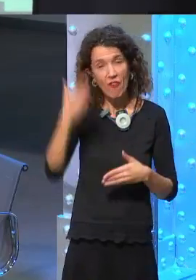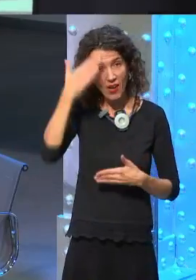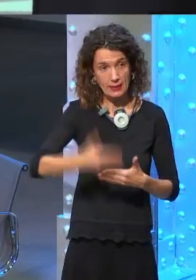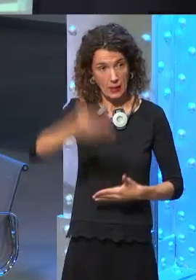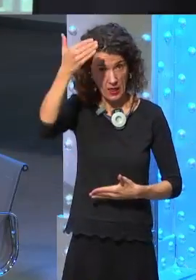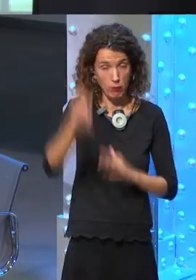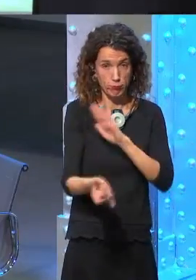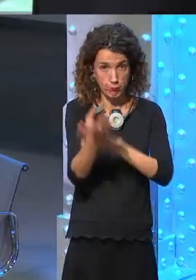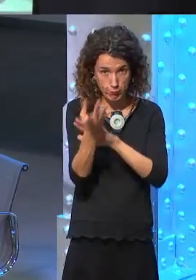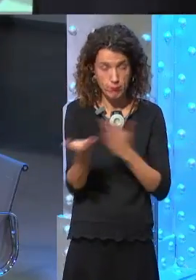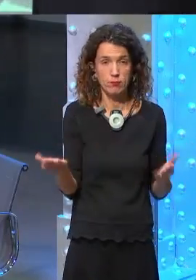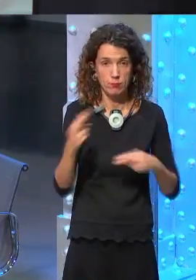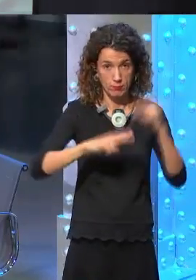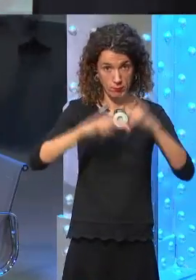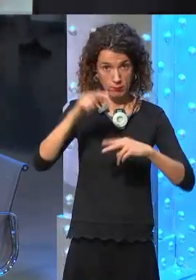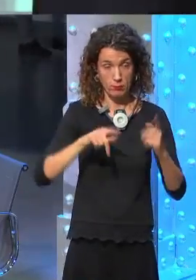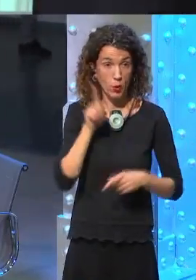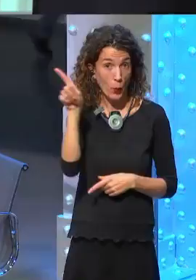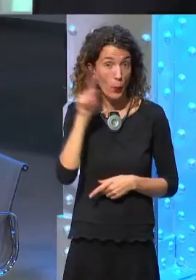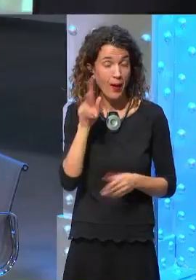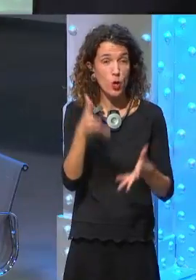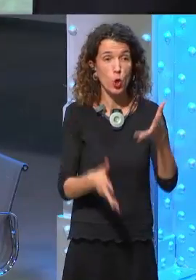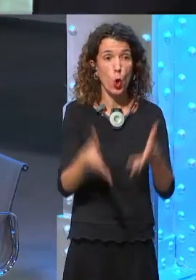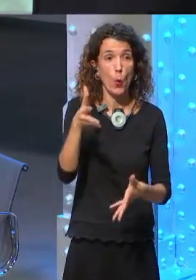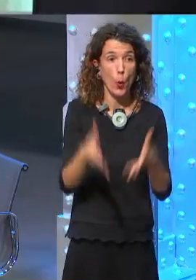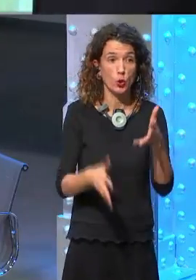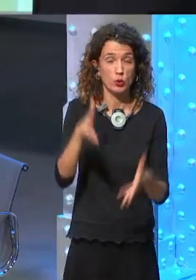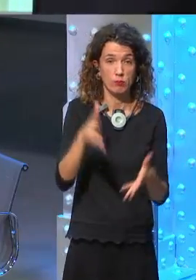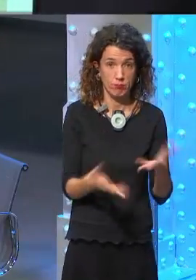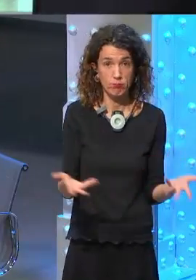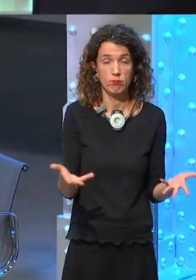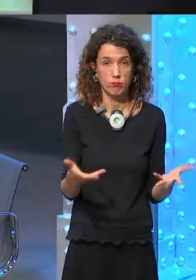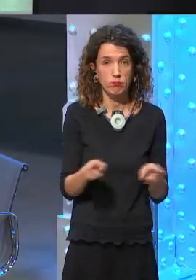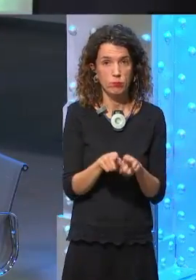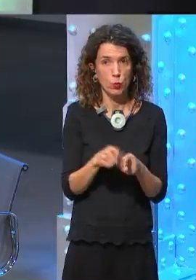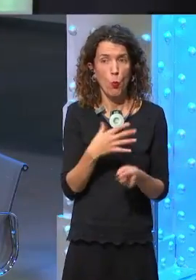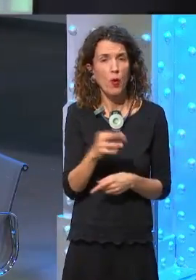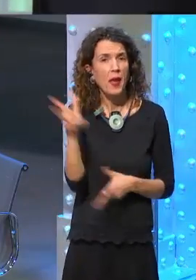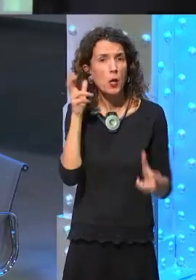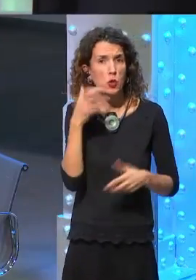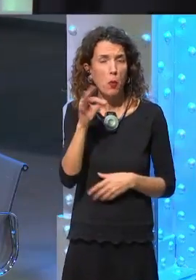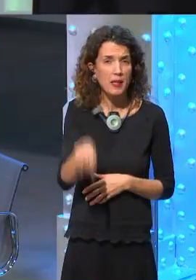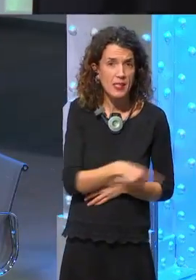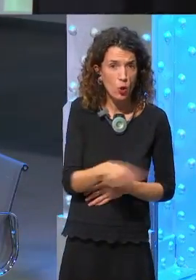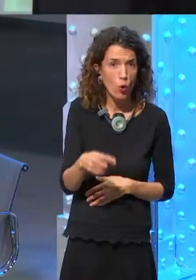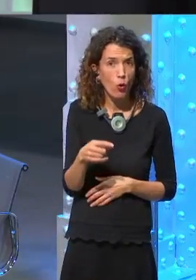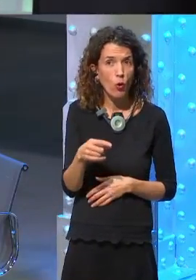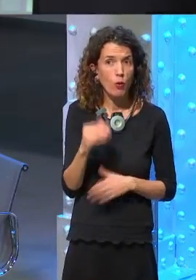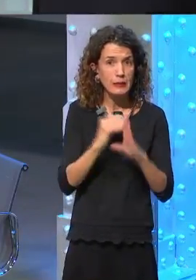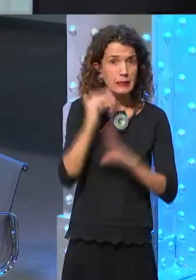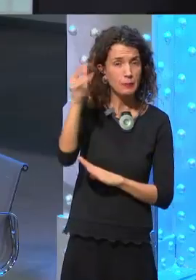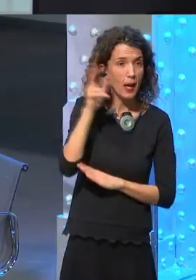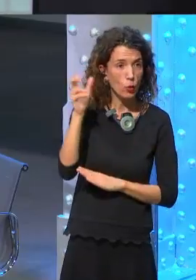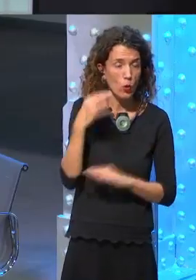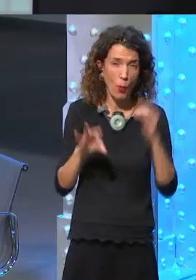fachada. Aquí veis cómo el robot coge, igual se puede escuchar, no sé si se puede subir el volumen para que